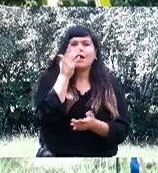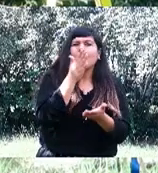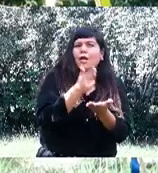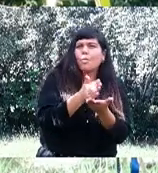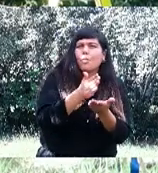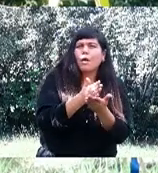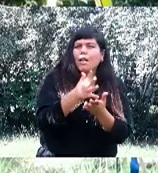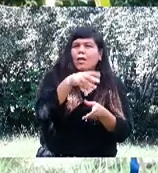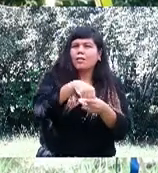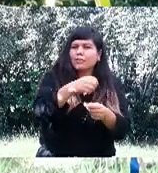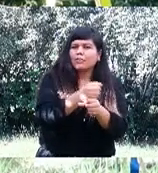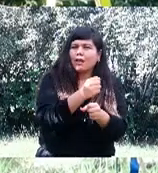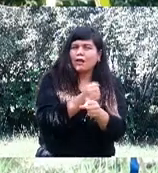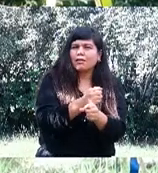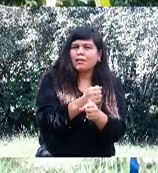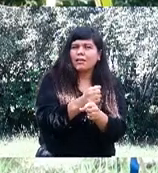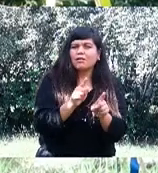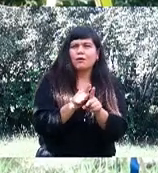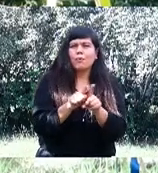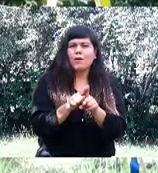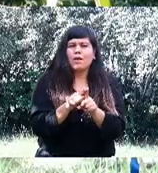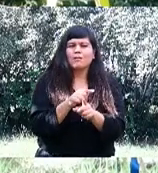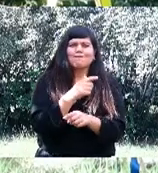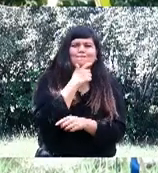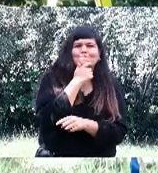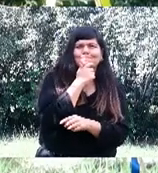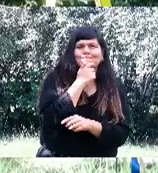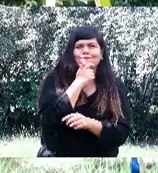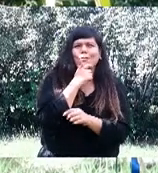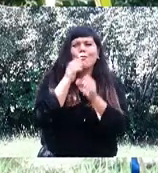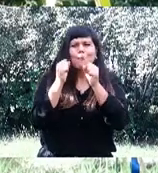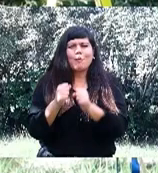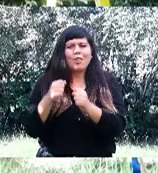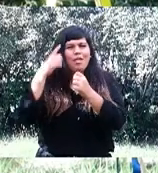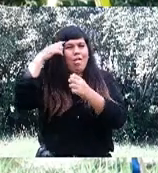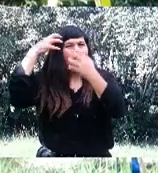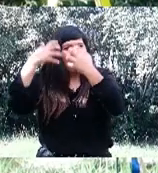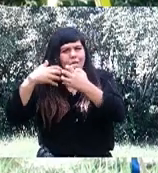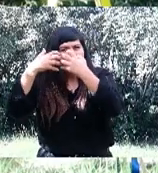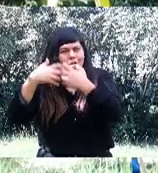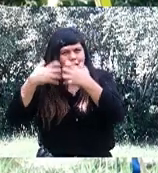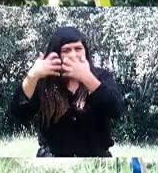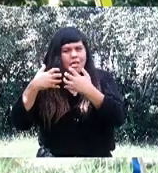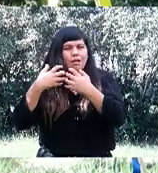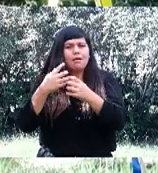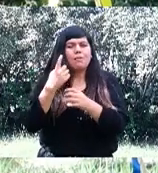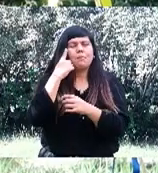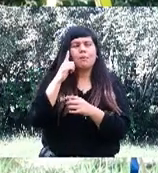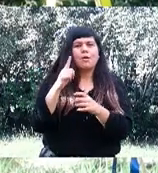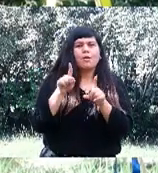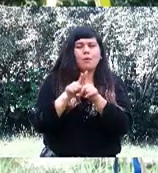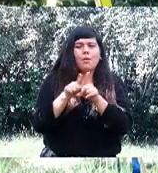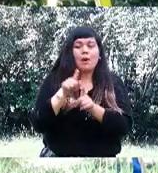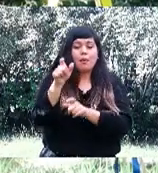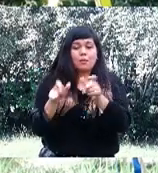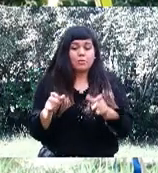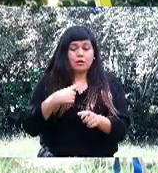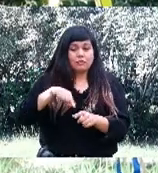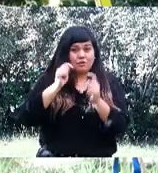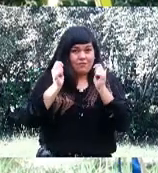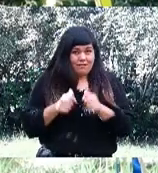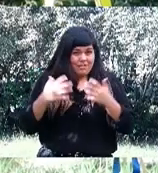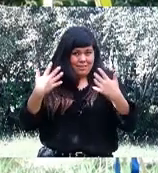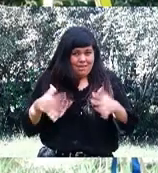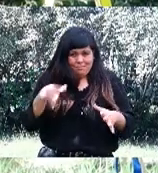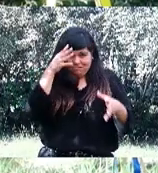eh que quizás puede ser a veces menos abstracto pero para quienes estamos más eh formados en en en el área